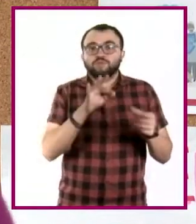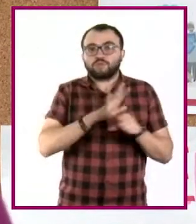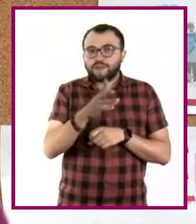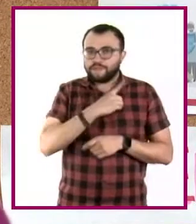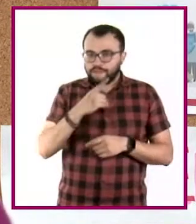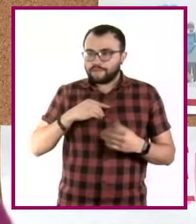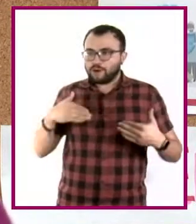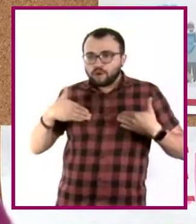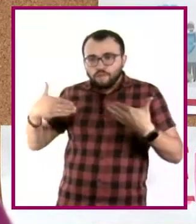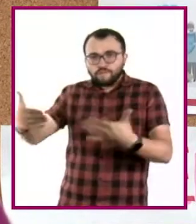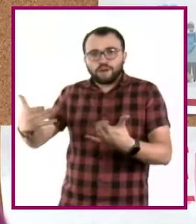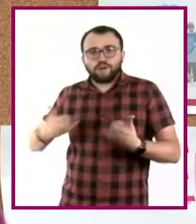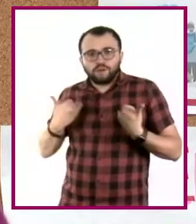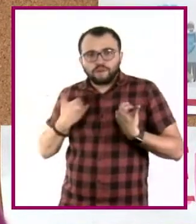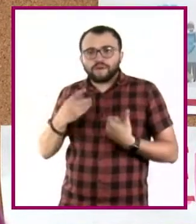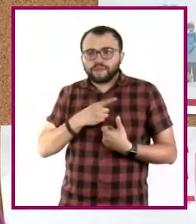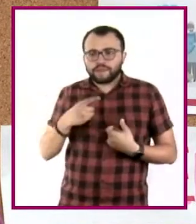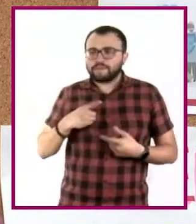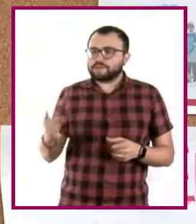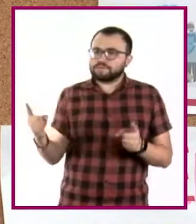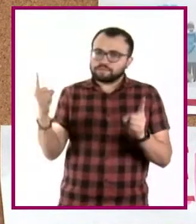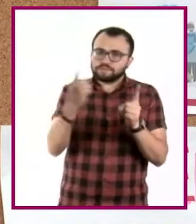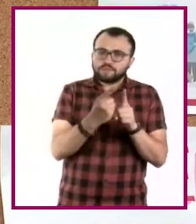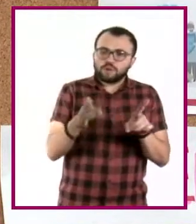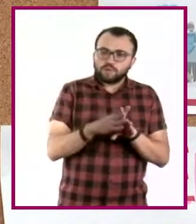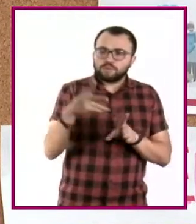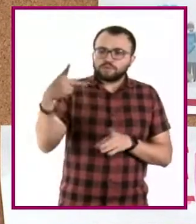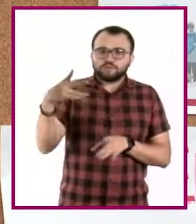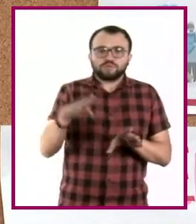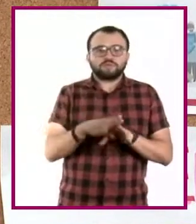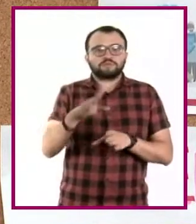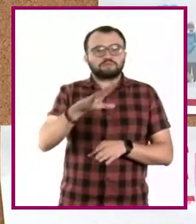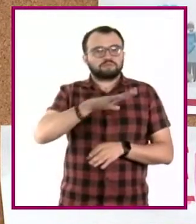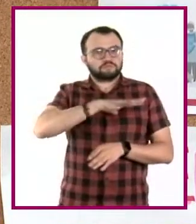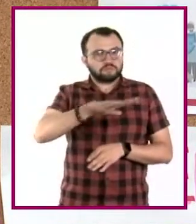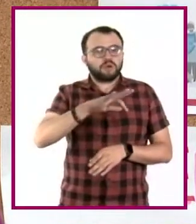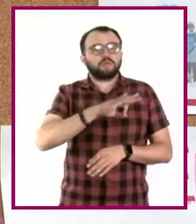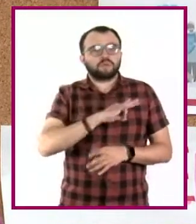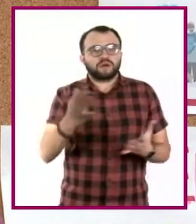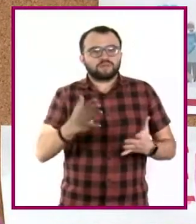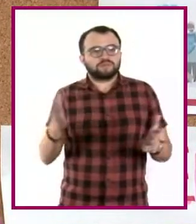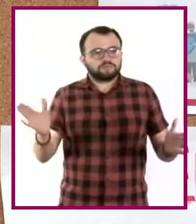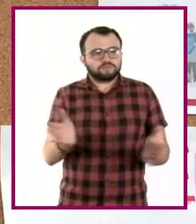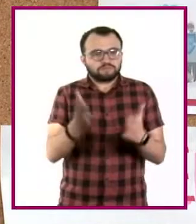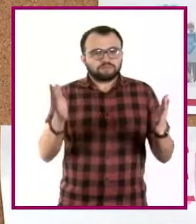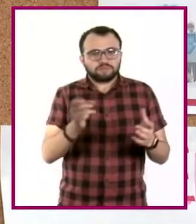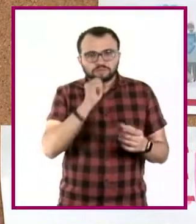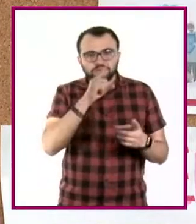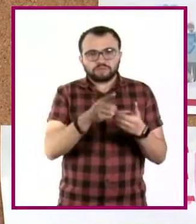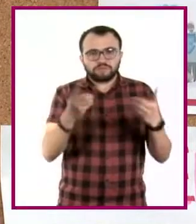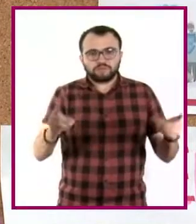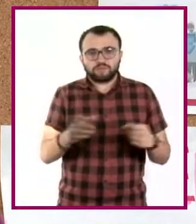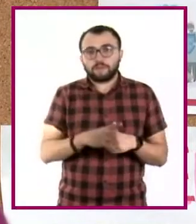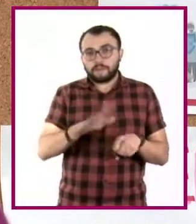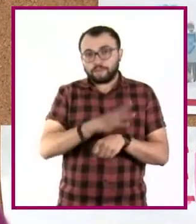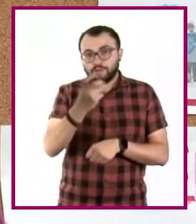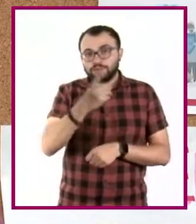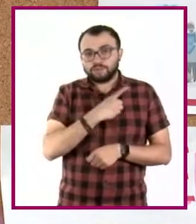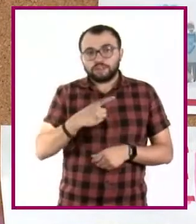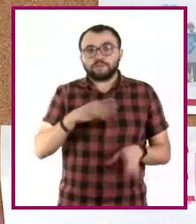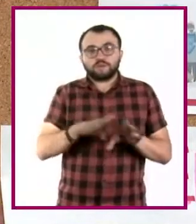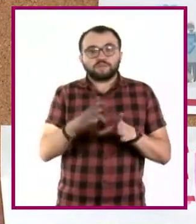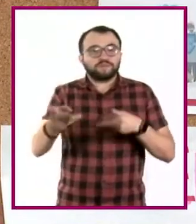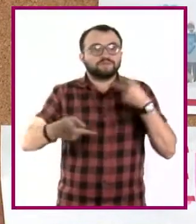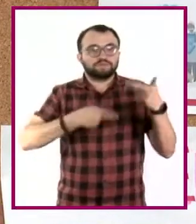en ellos. Se debe considerar a los jóvenes como actores centrales capaces de activar los procesos de desarrollo. Por eso, contar